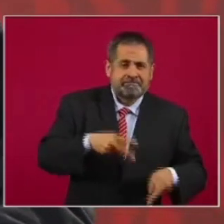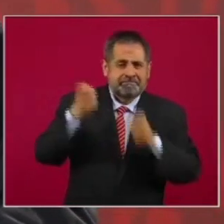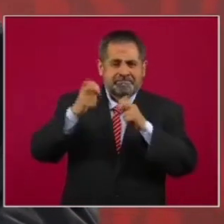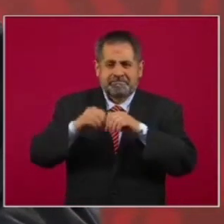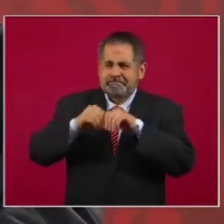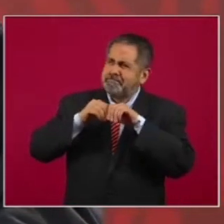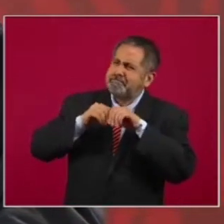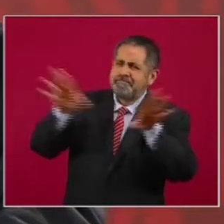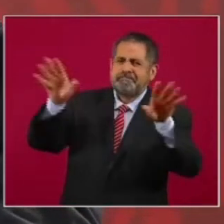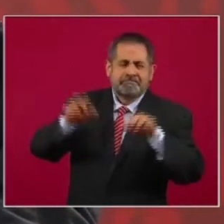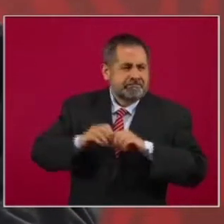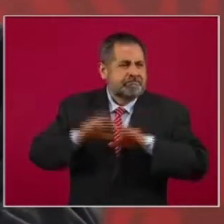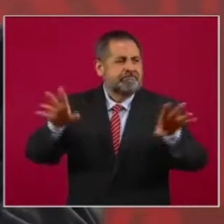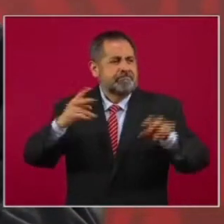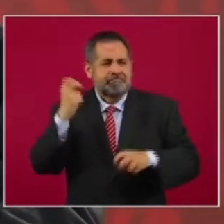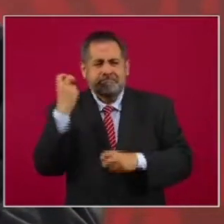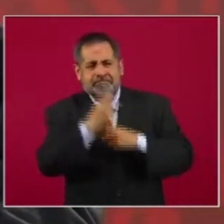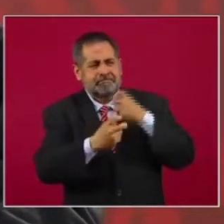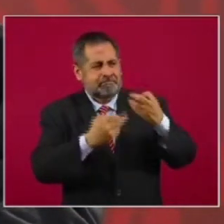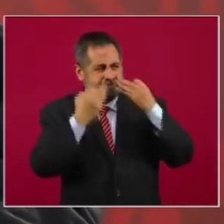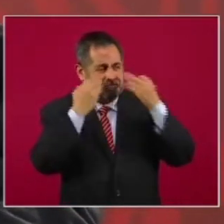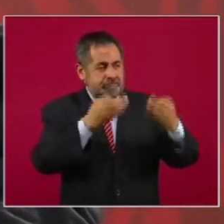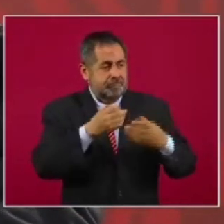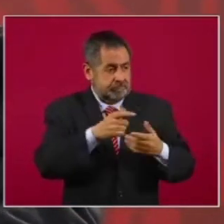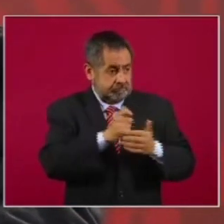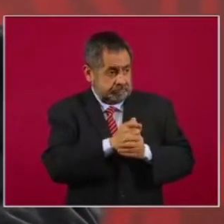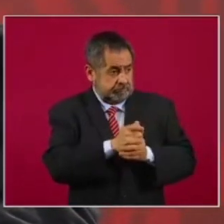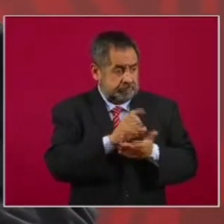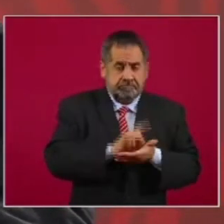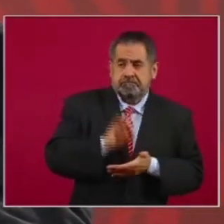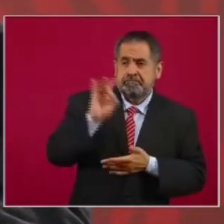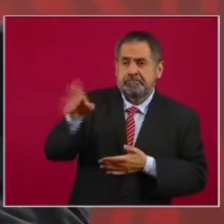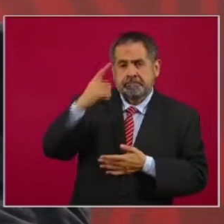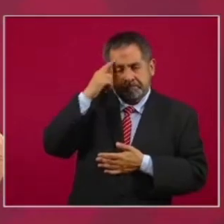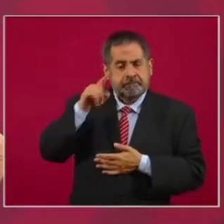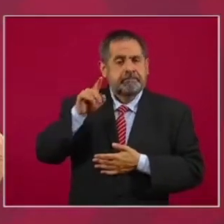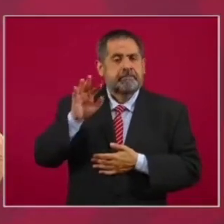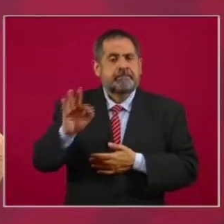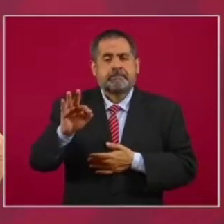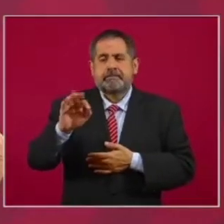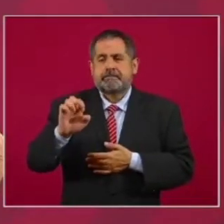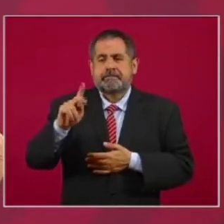también a la Fiscalía Electoral?